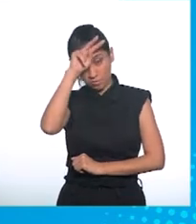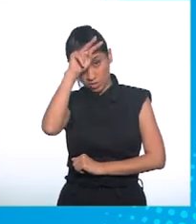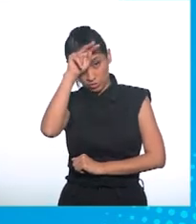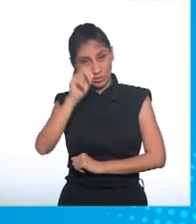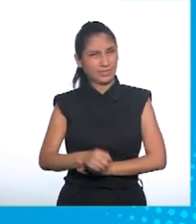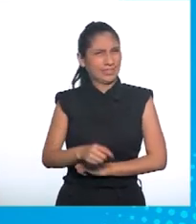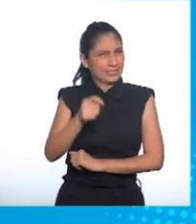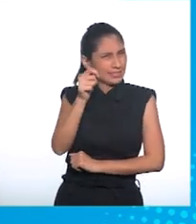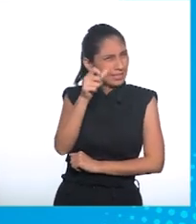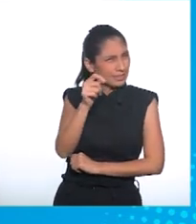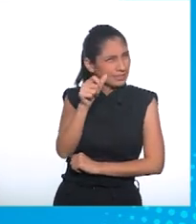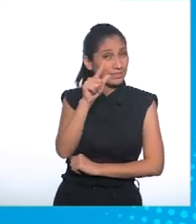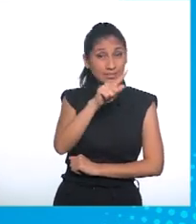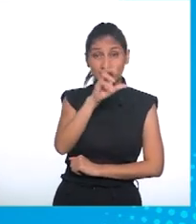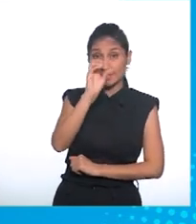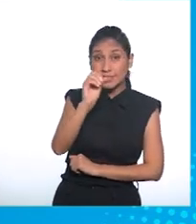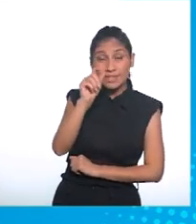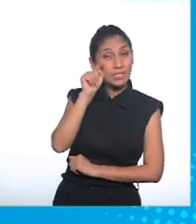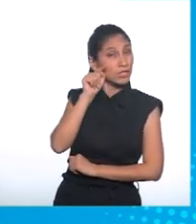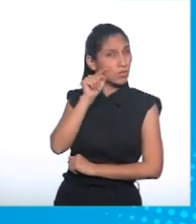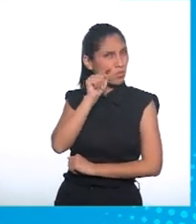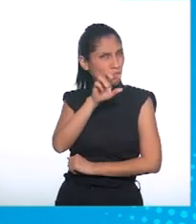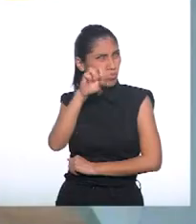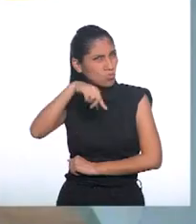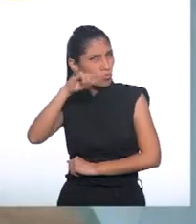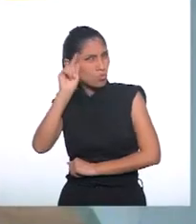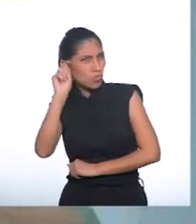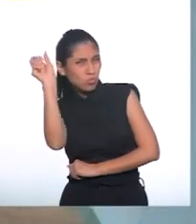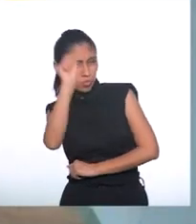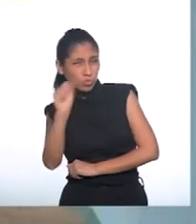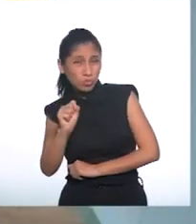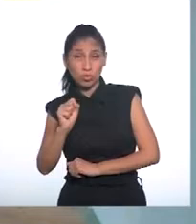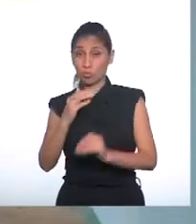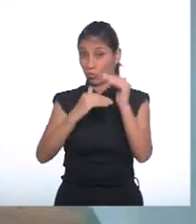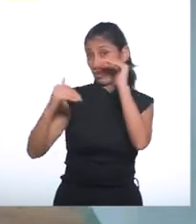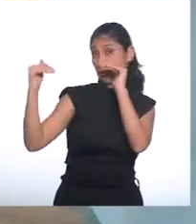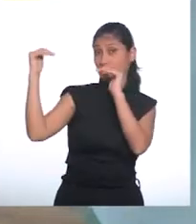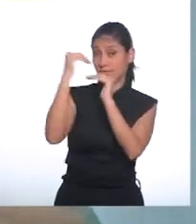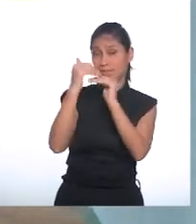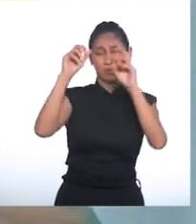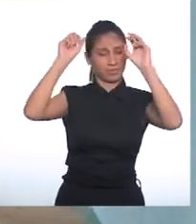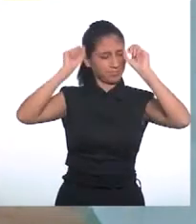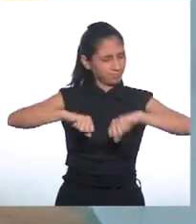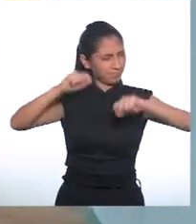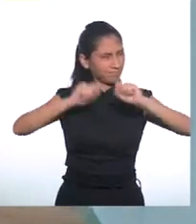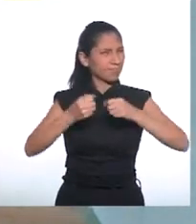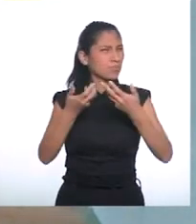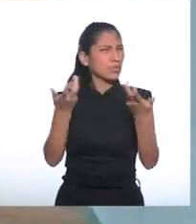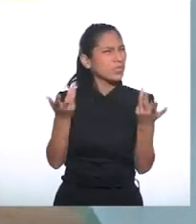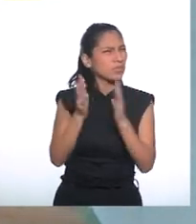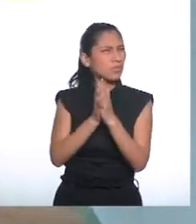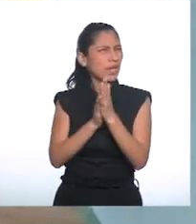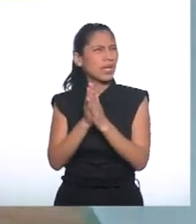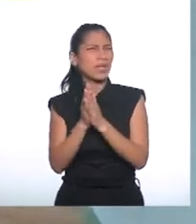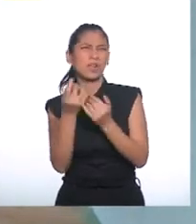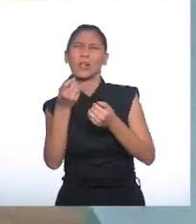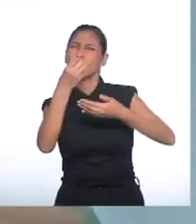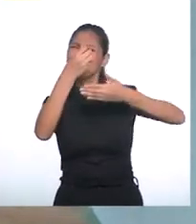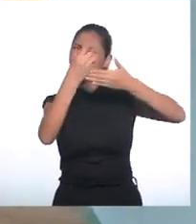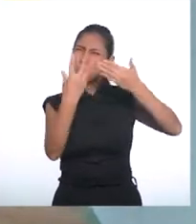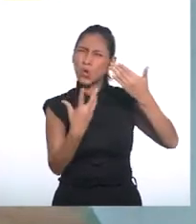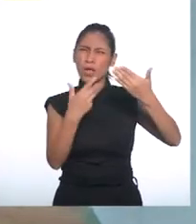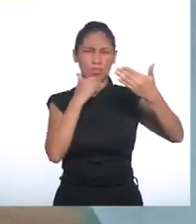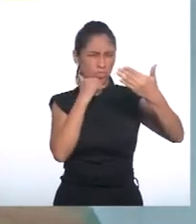casi 10 puntos por encima del promedio, ¿verdad, googleana? Correcto. Pues, para saber cuánto